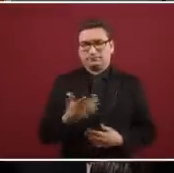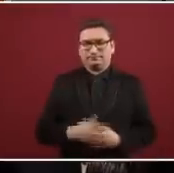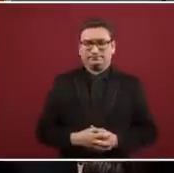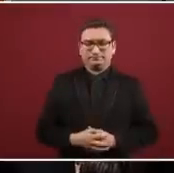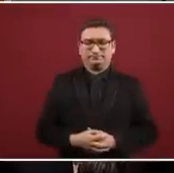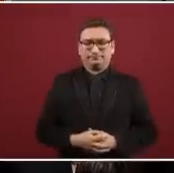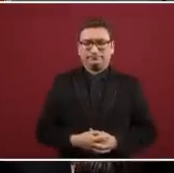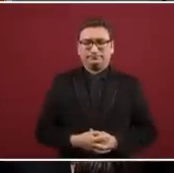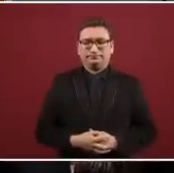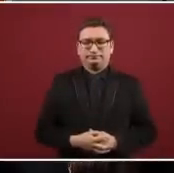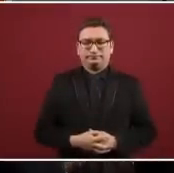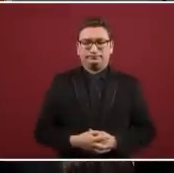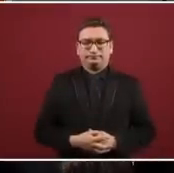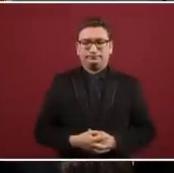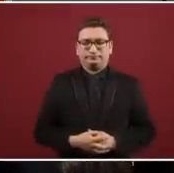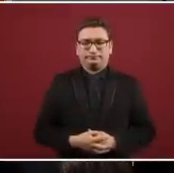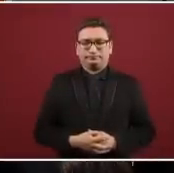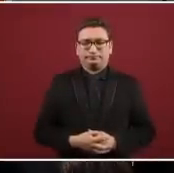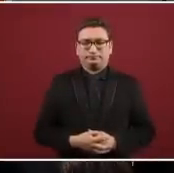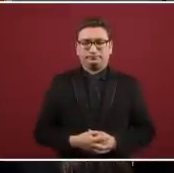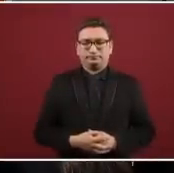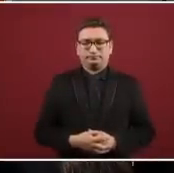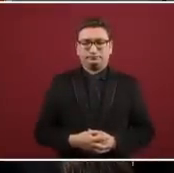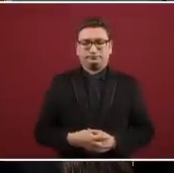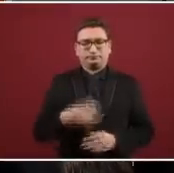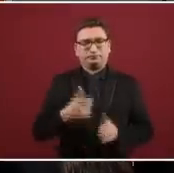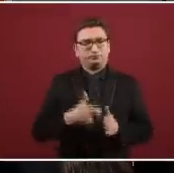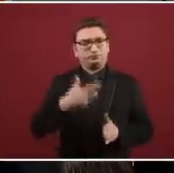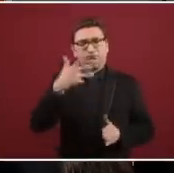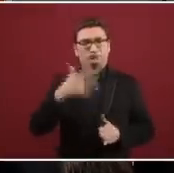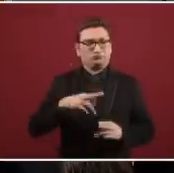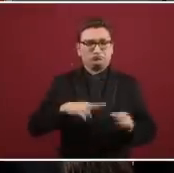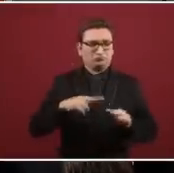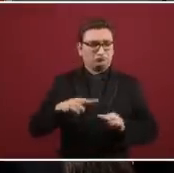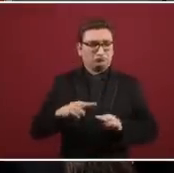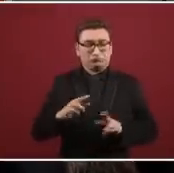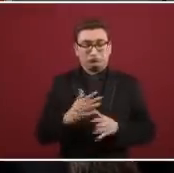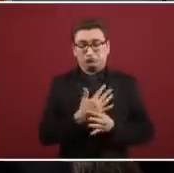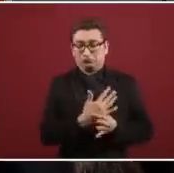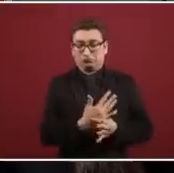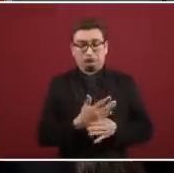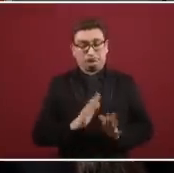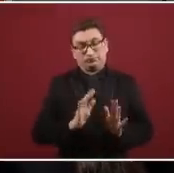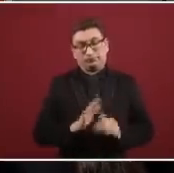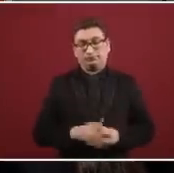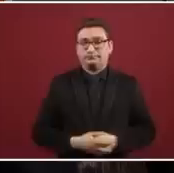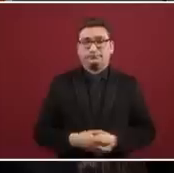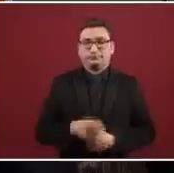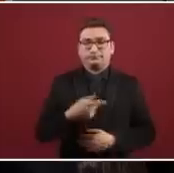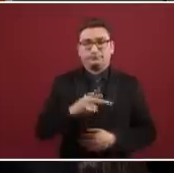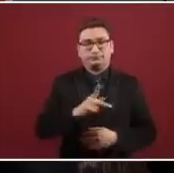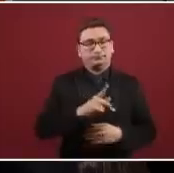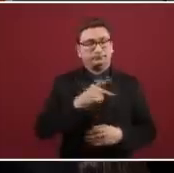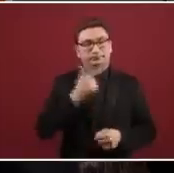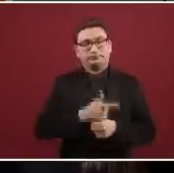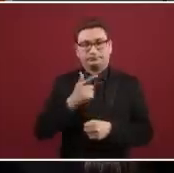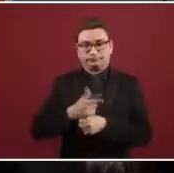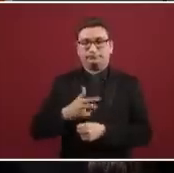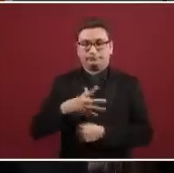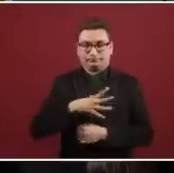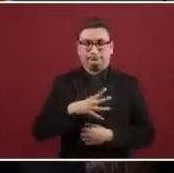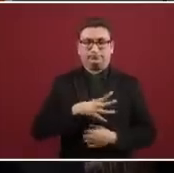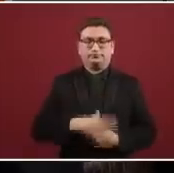es tan alto y su margen en consecuencia tampoco. Sin embargo, pues los hechos ahí